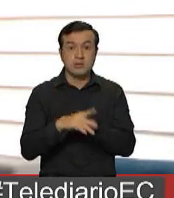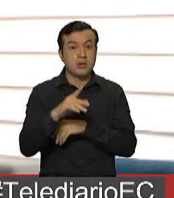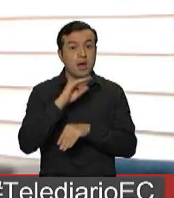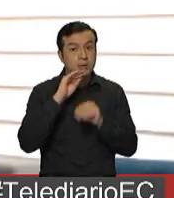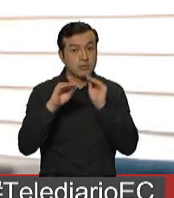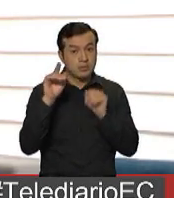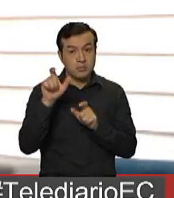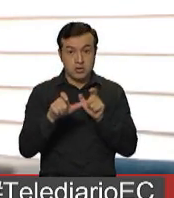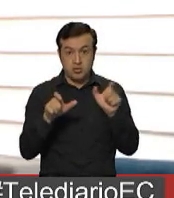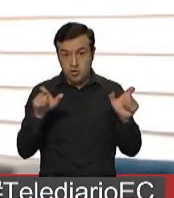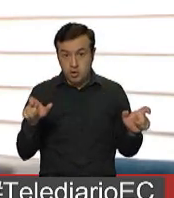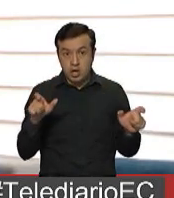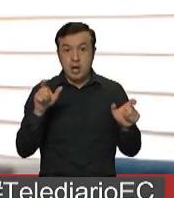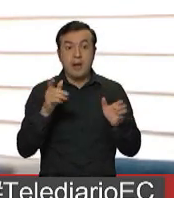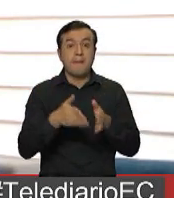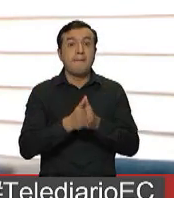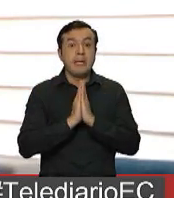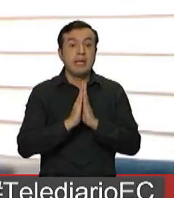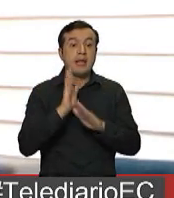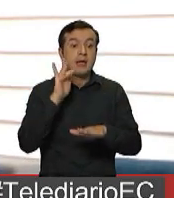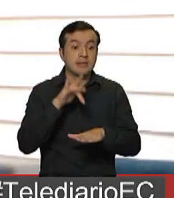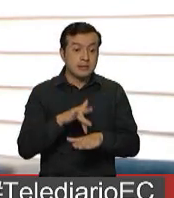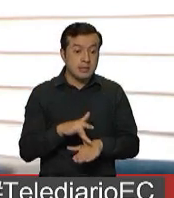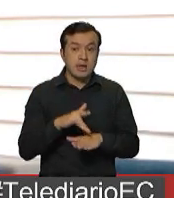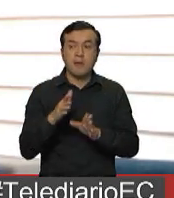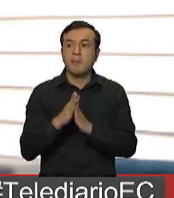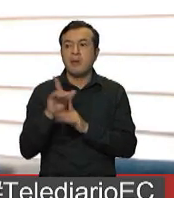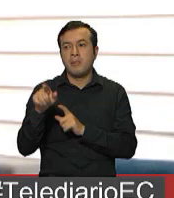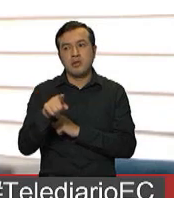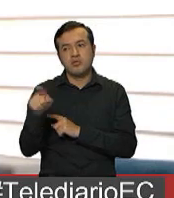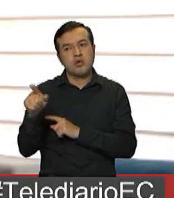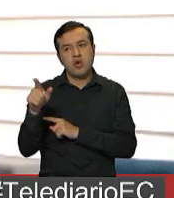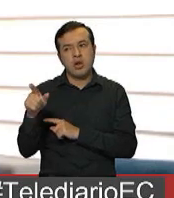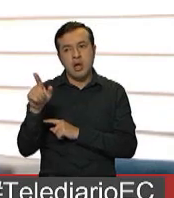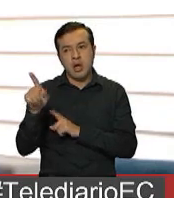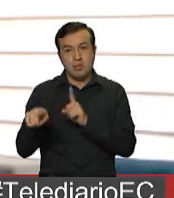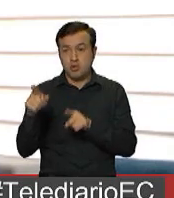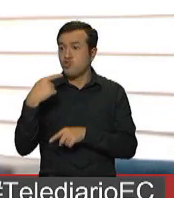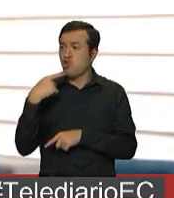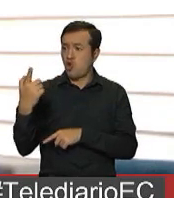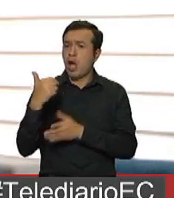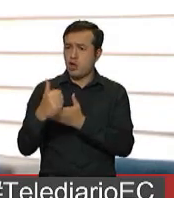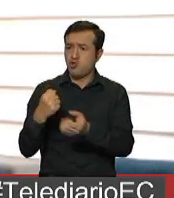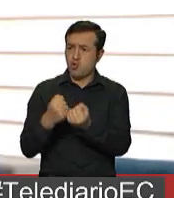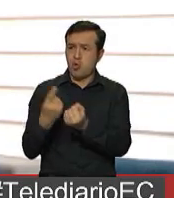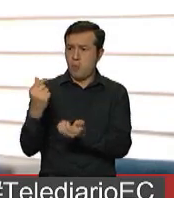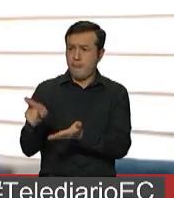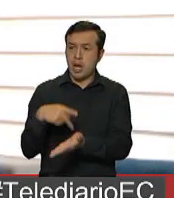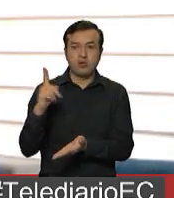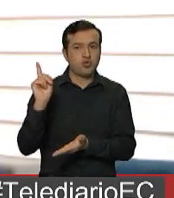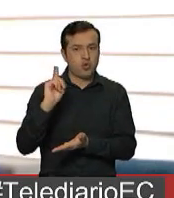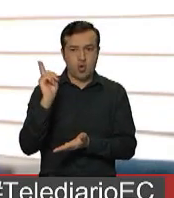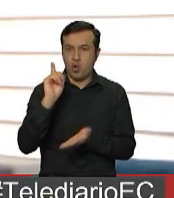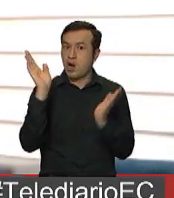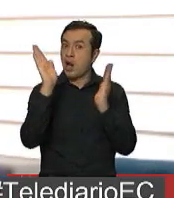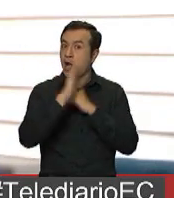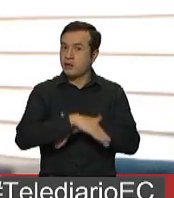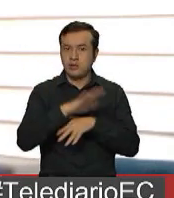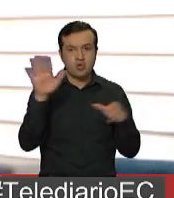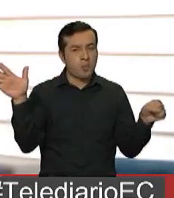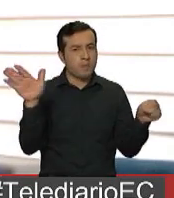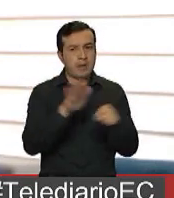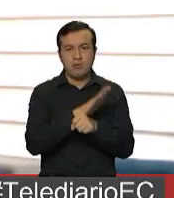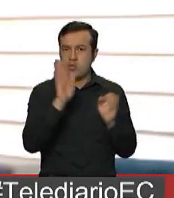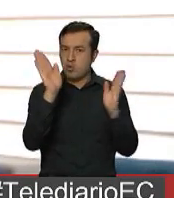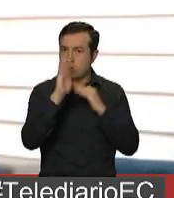toda la ciudadanía que nos está viendo, evite el abuso de los tramitadores. Claro. Los turnos no tienen costo. En todas las